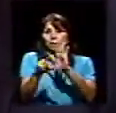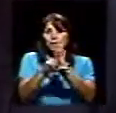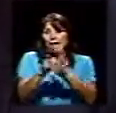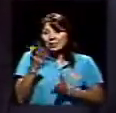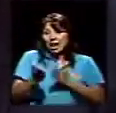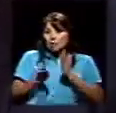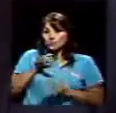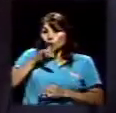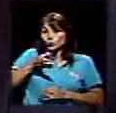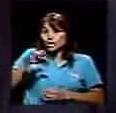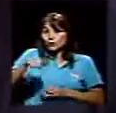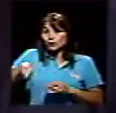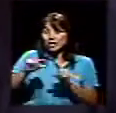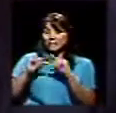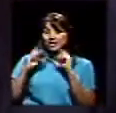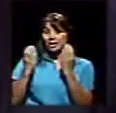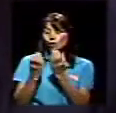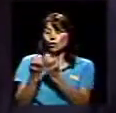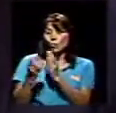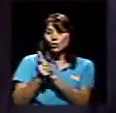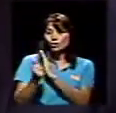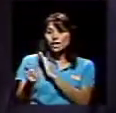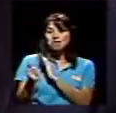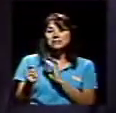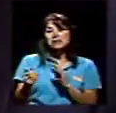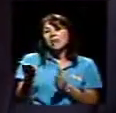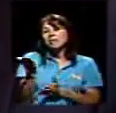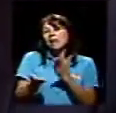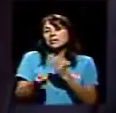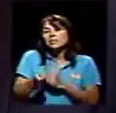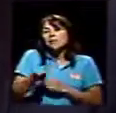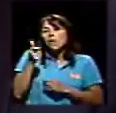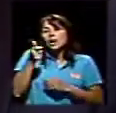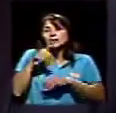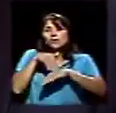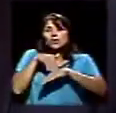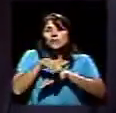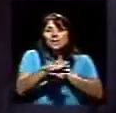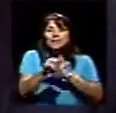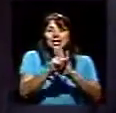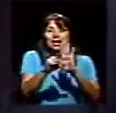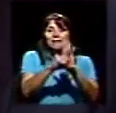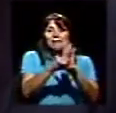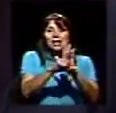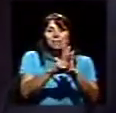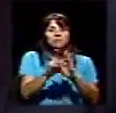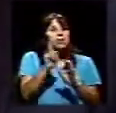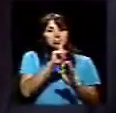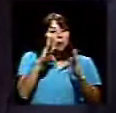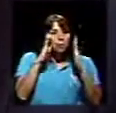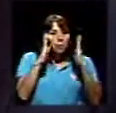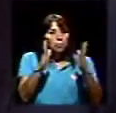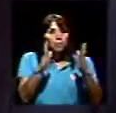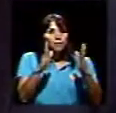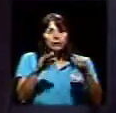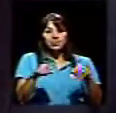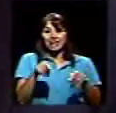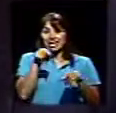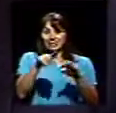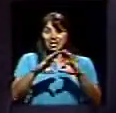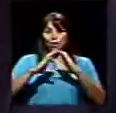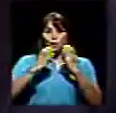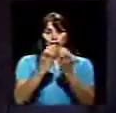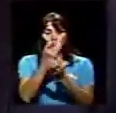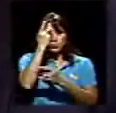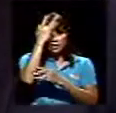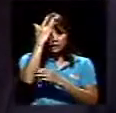siquiera fueron acogidas por el Ejecutivo y fueron enviadas a la Asamblea. Y la Comisión de Notables tampoco abordó algunos temas